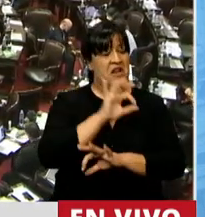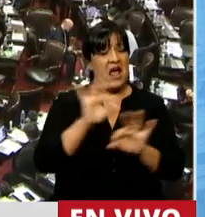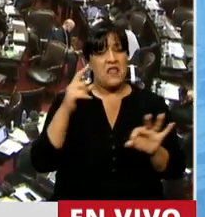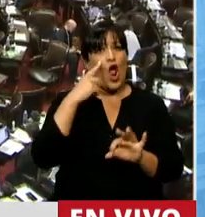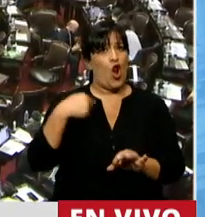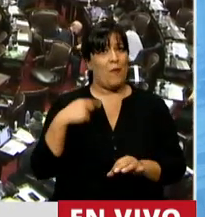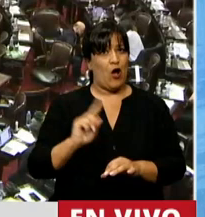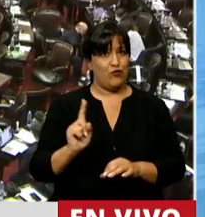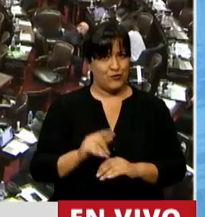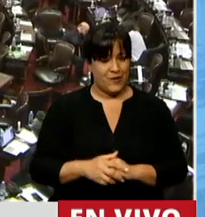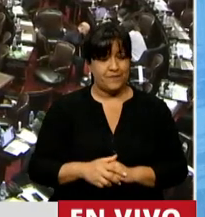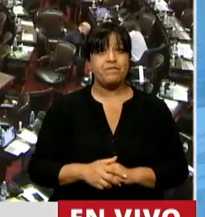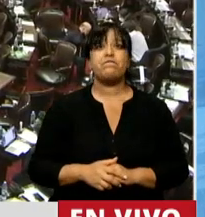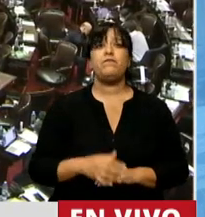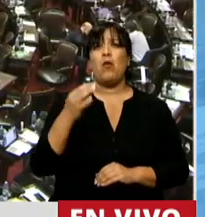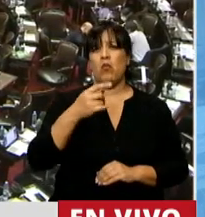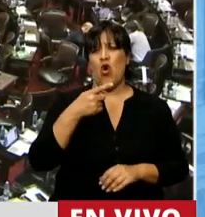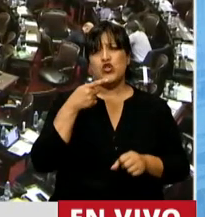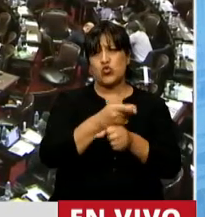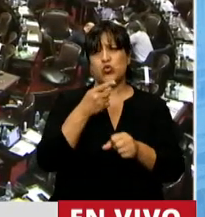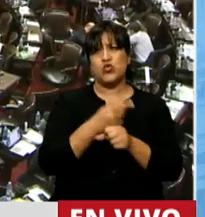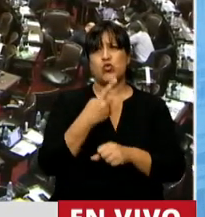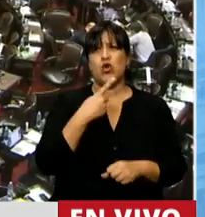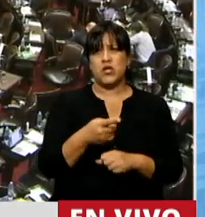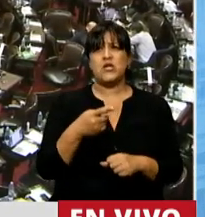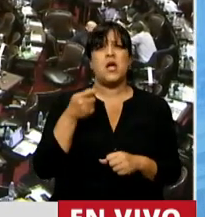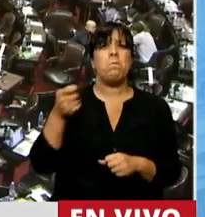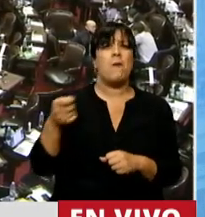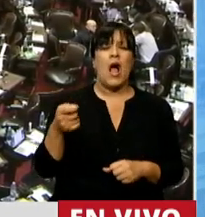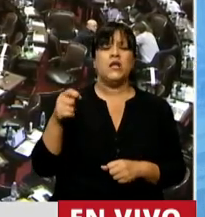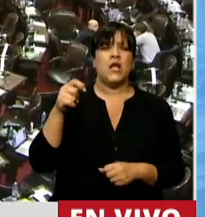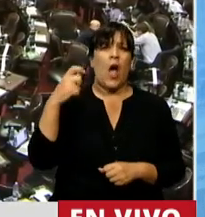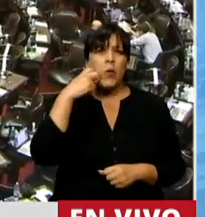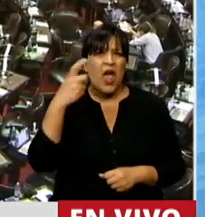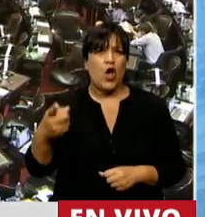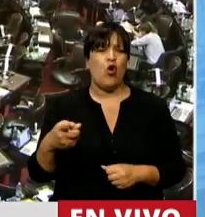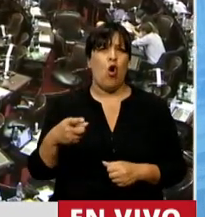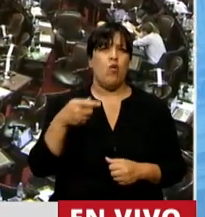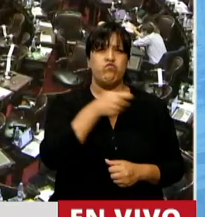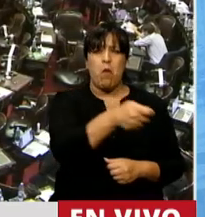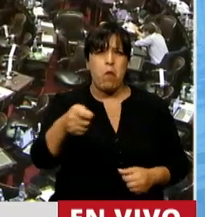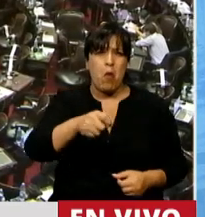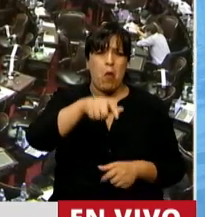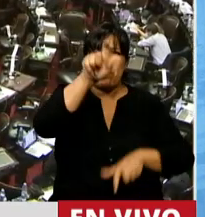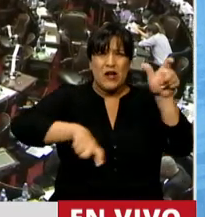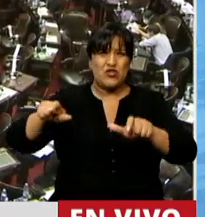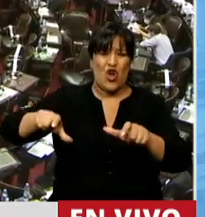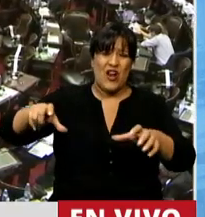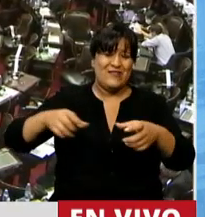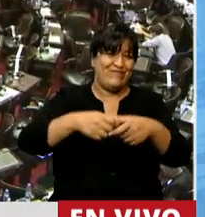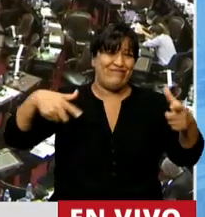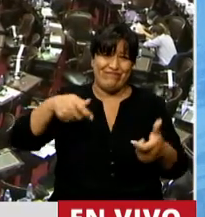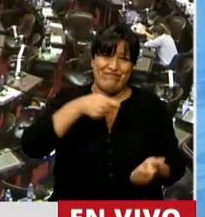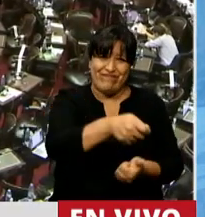Y recibí insultos, me decían mata viejo, genocida. Claramente